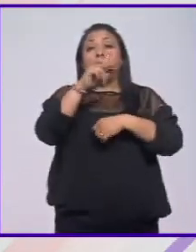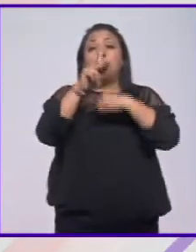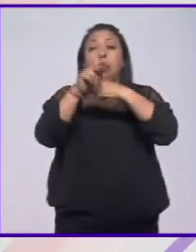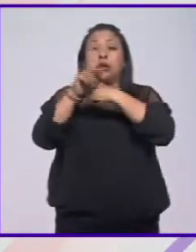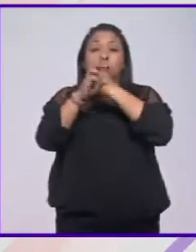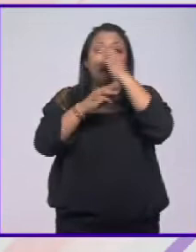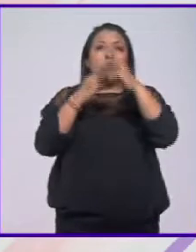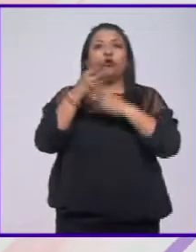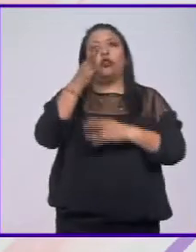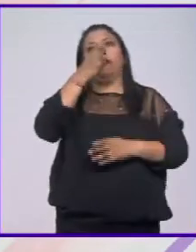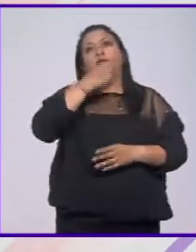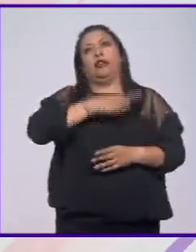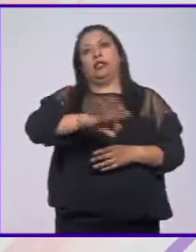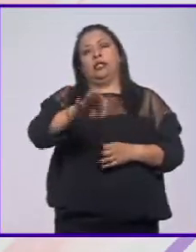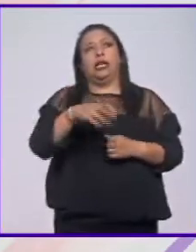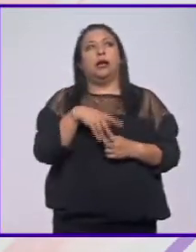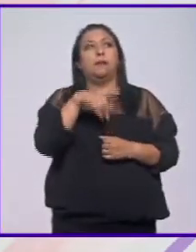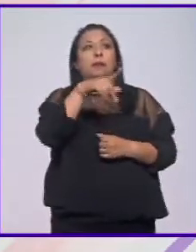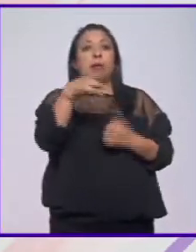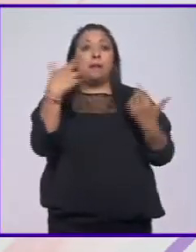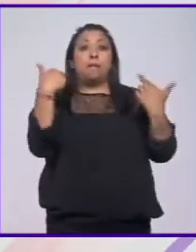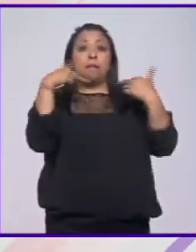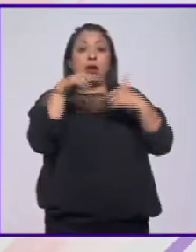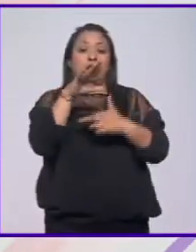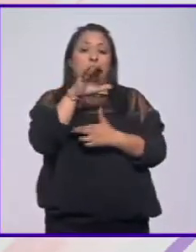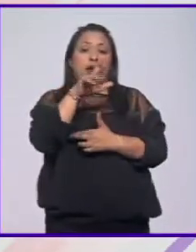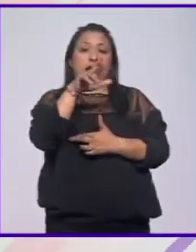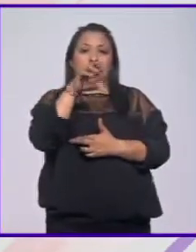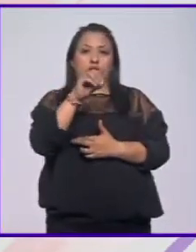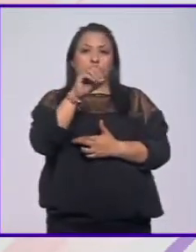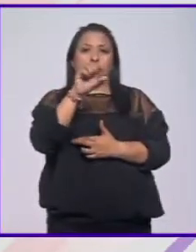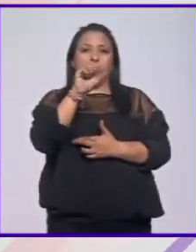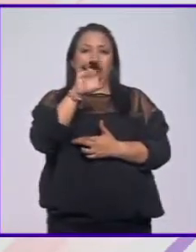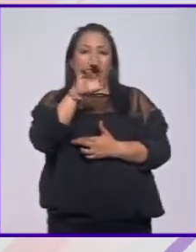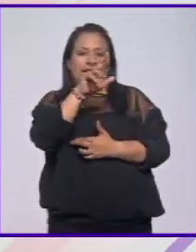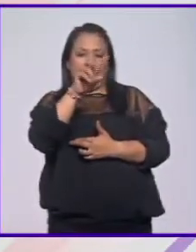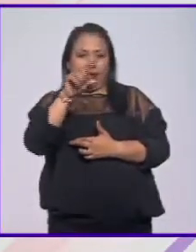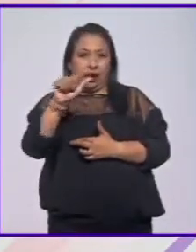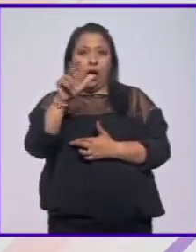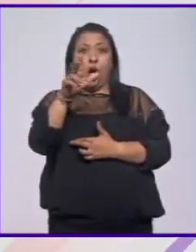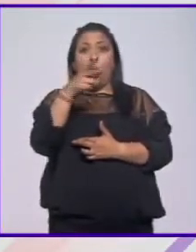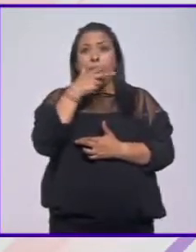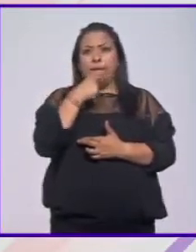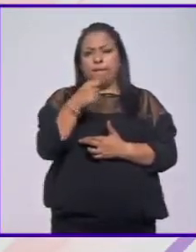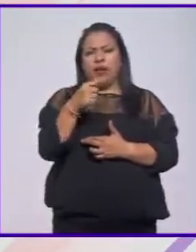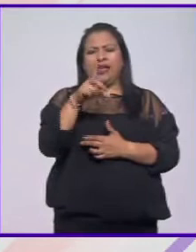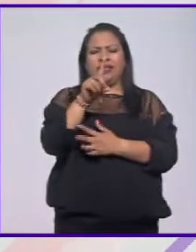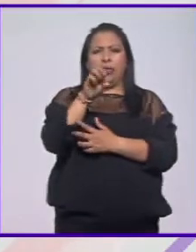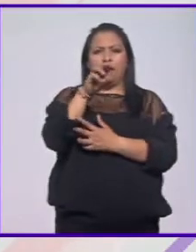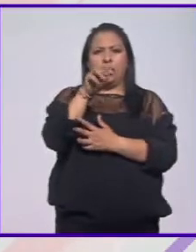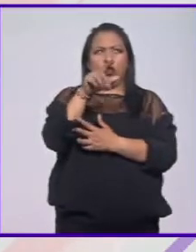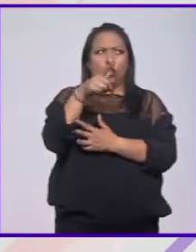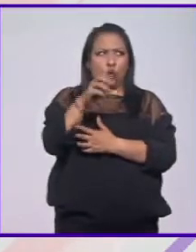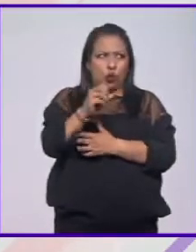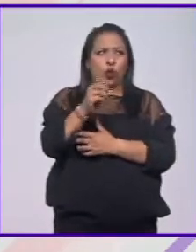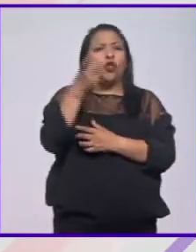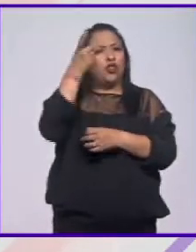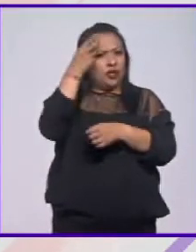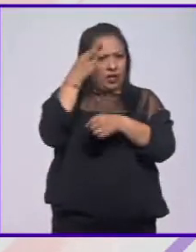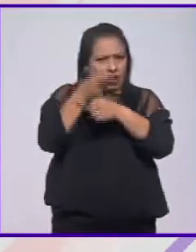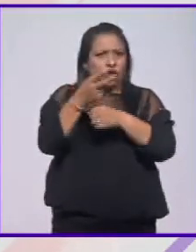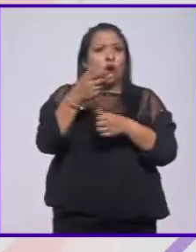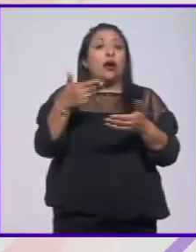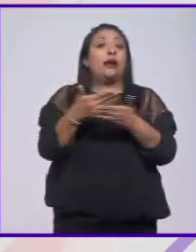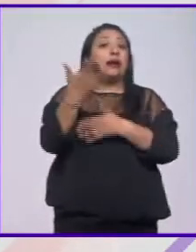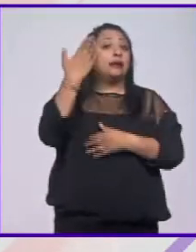festeja. El maestro Carlos Celdrán, que es un maestro dramaturgo, también director